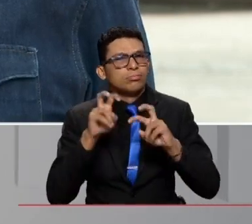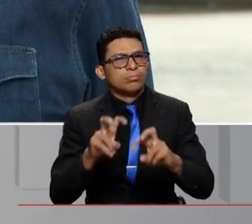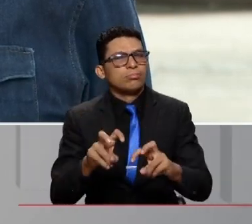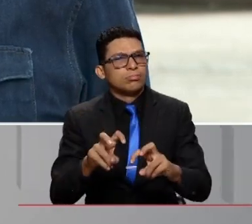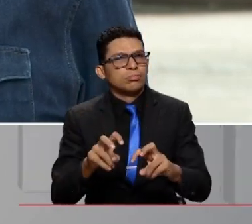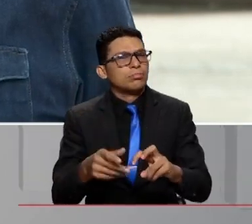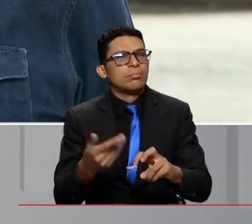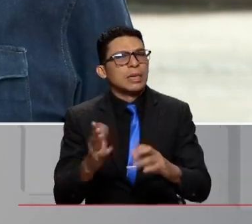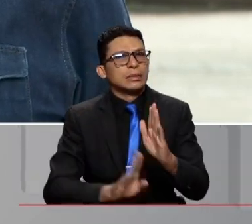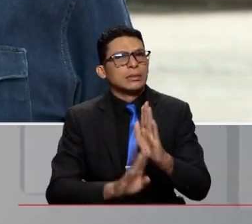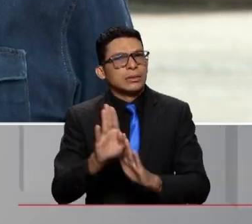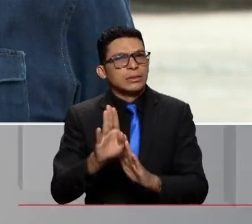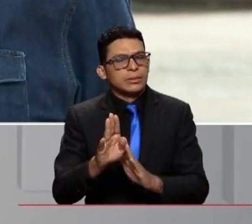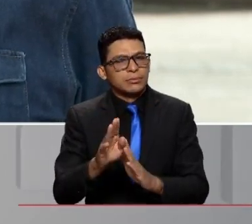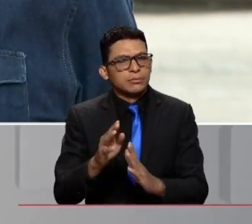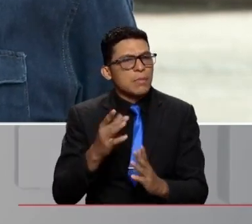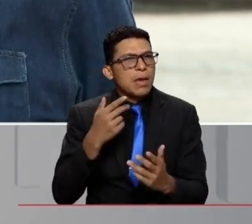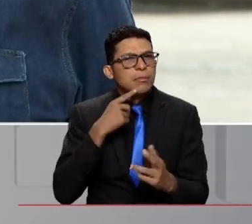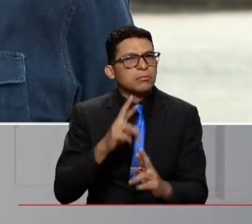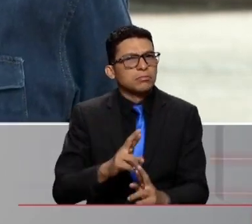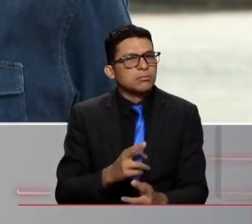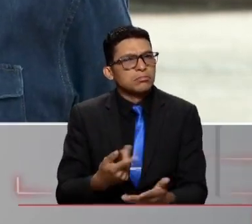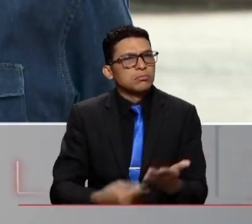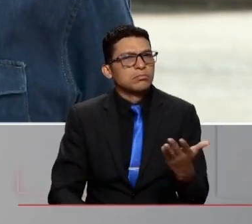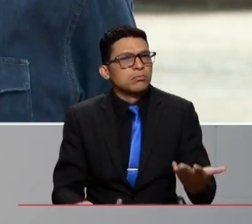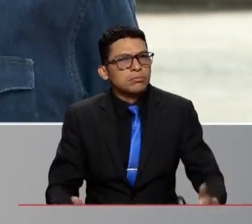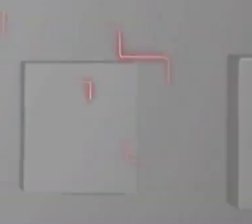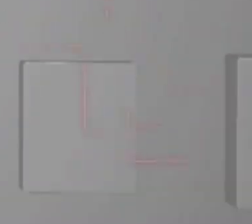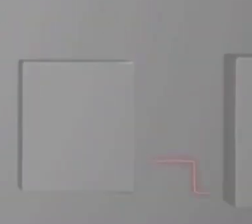investigaciones y qué han podido determinar frente a estos casos?